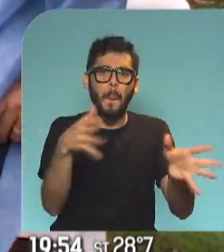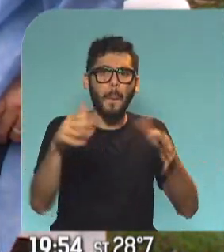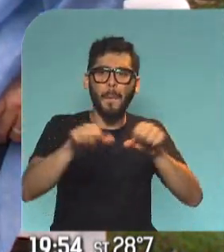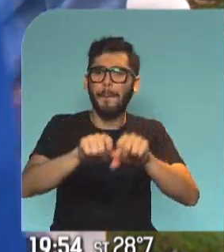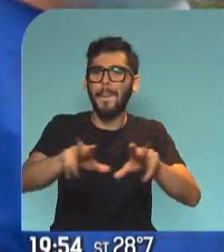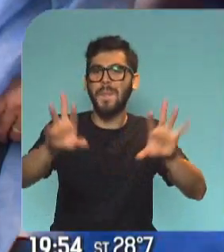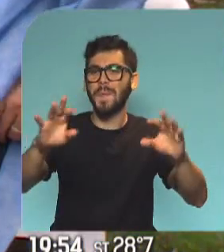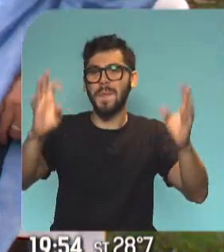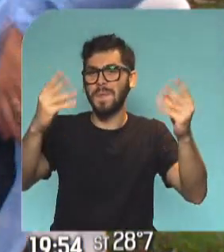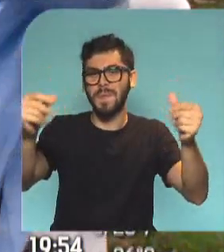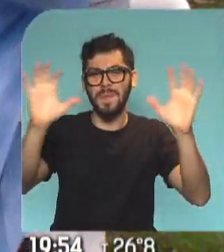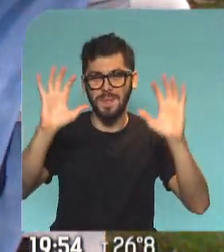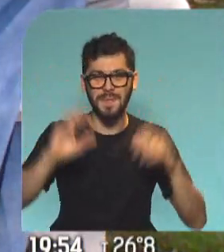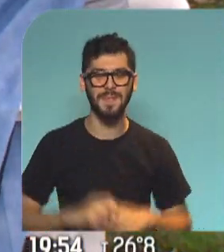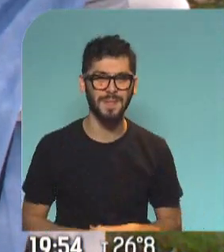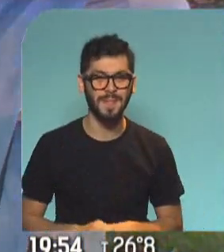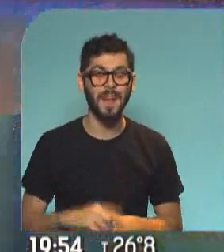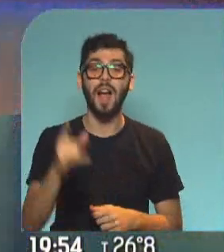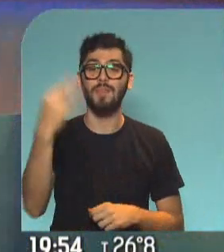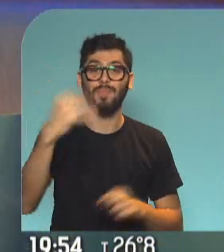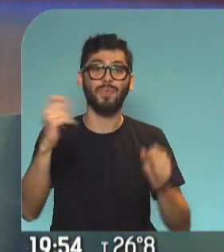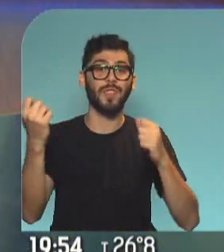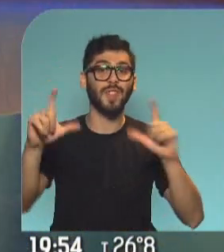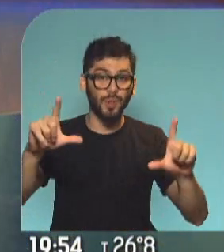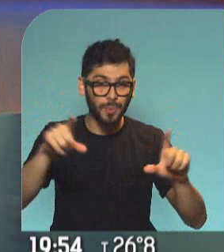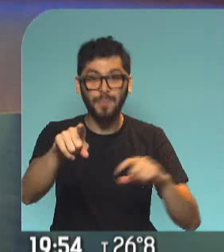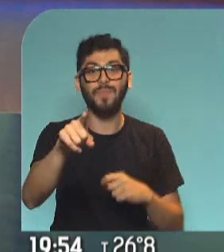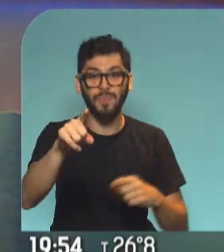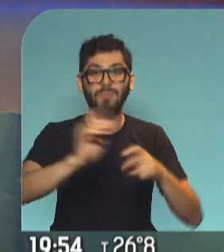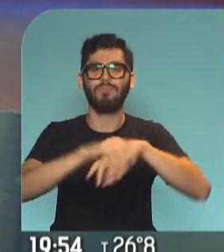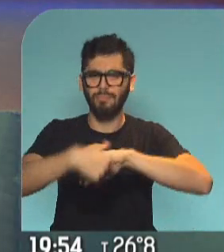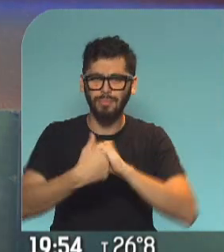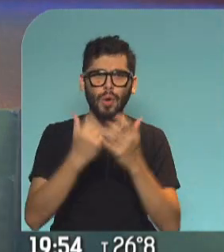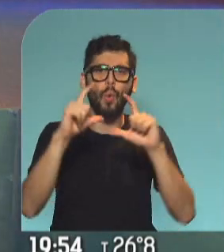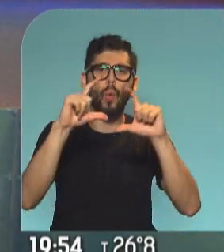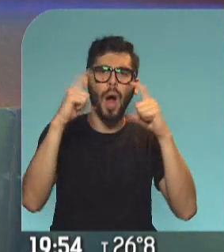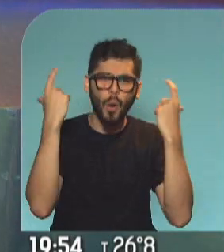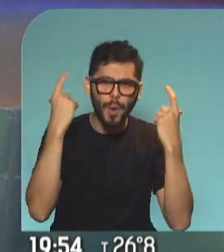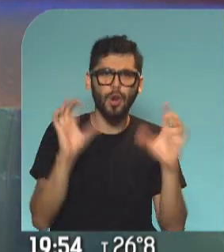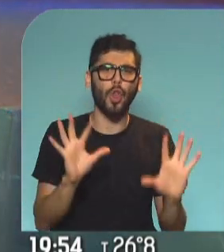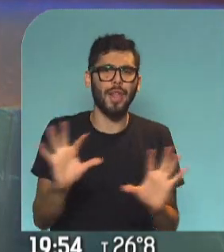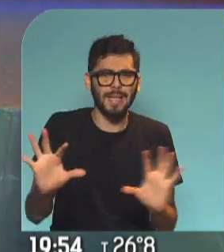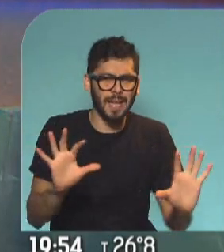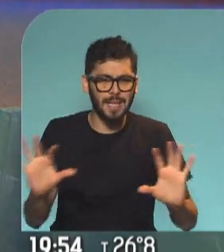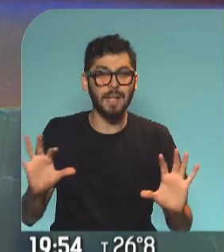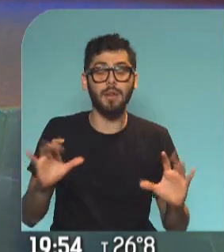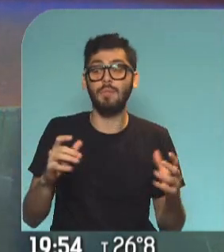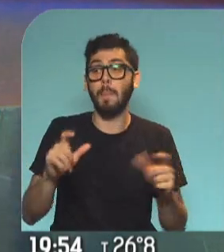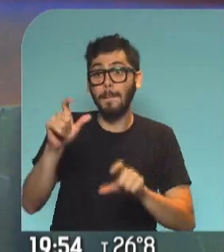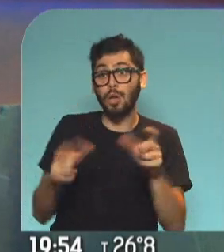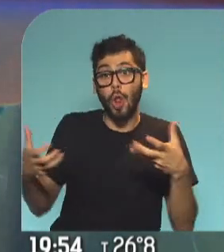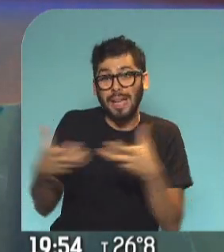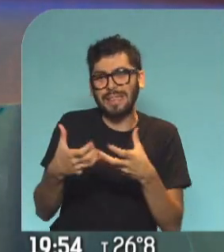en el aire en general. Aquí estamos. Aquí está. Cerramos entonces con lavado frecuente de manos, barbijo, uso de barbijo, distanciamiento. Muy bien.